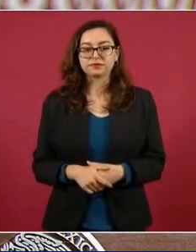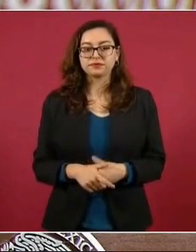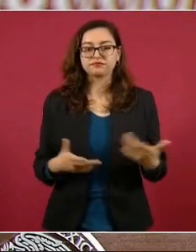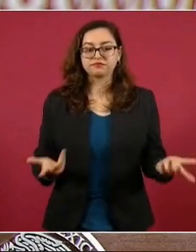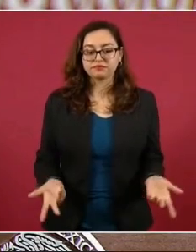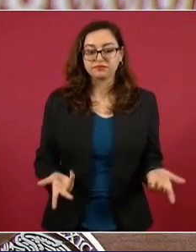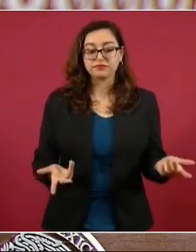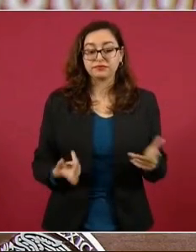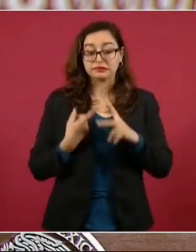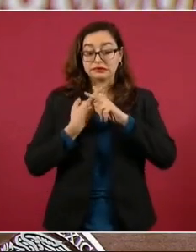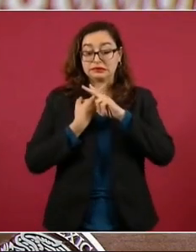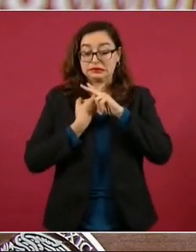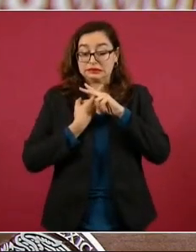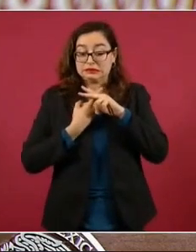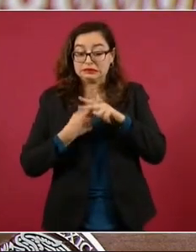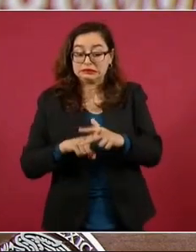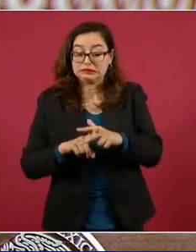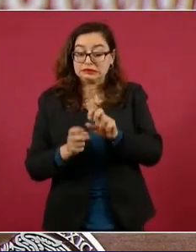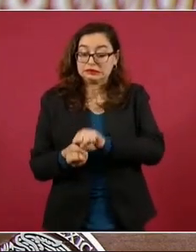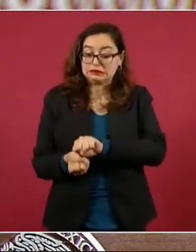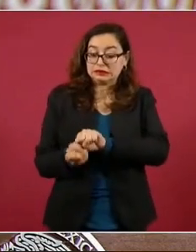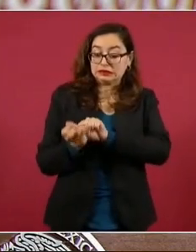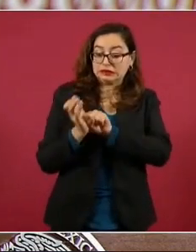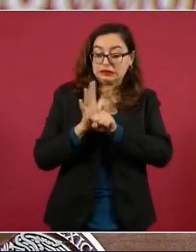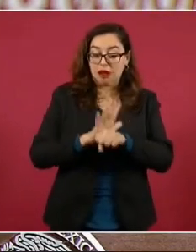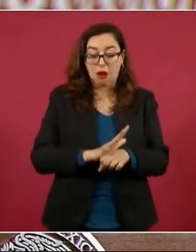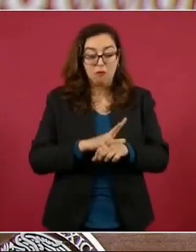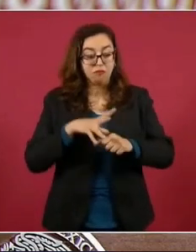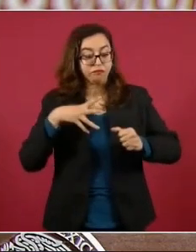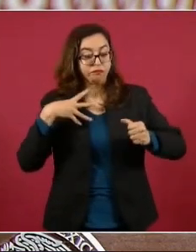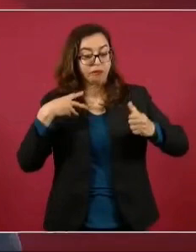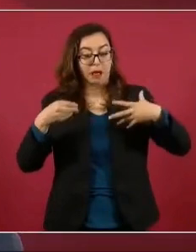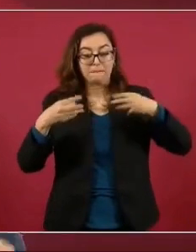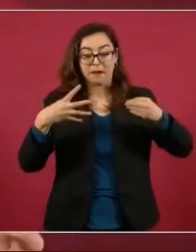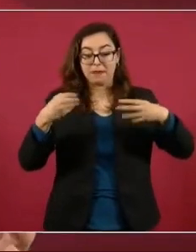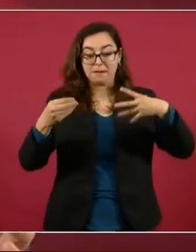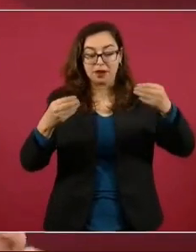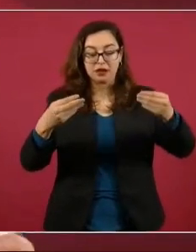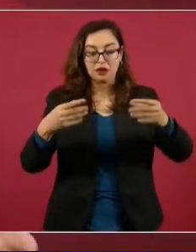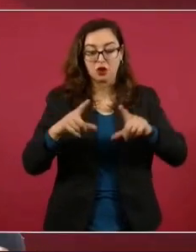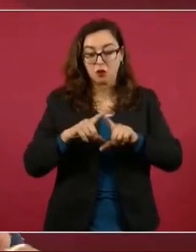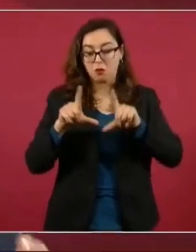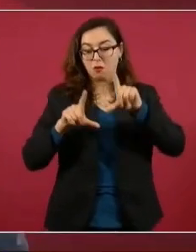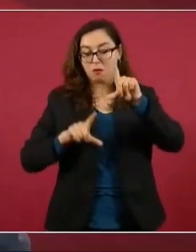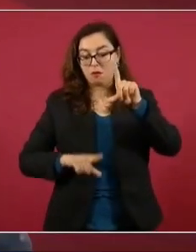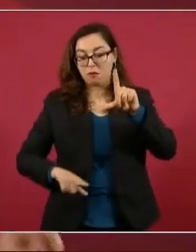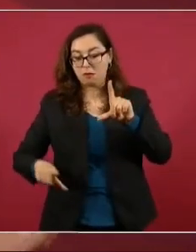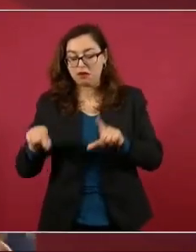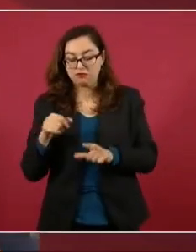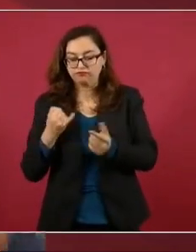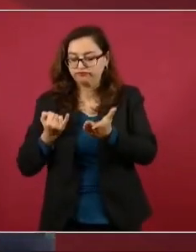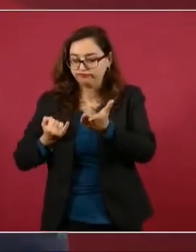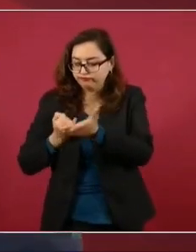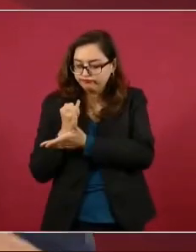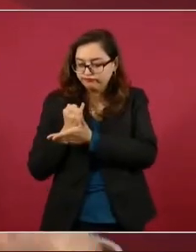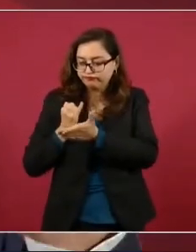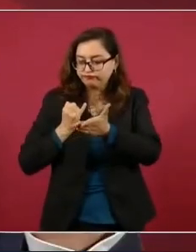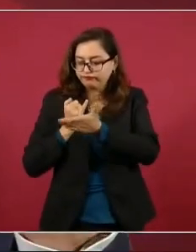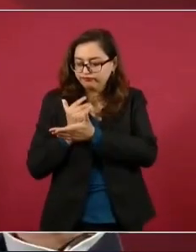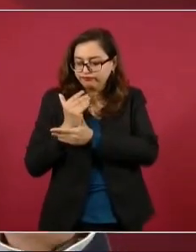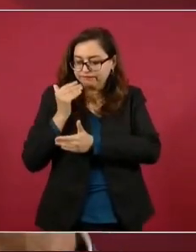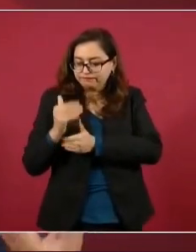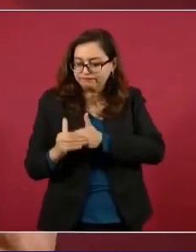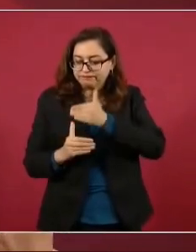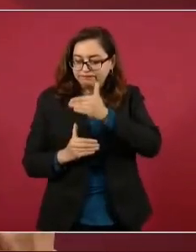la pandemia de COVID, tomamos una serie de decisiones cuidando mucho siempre el balance